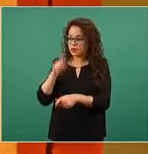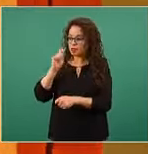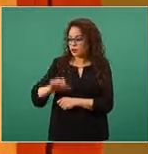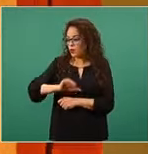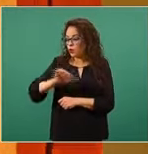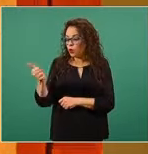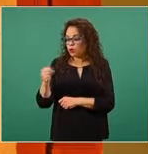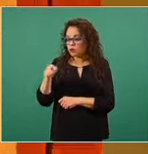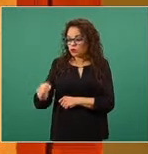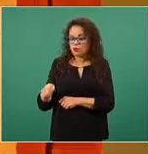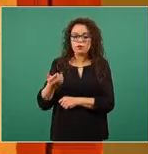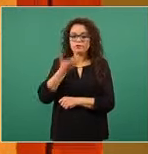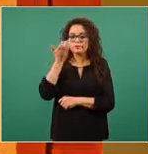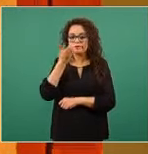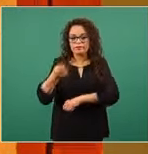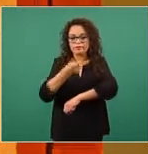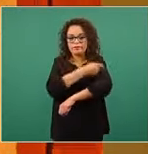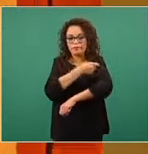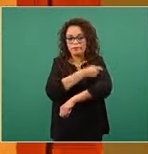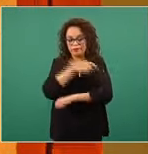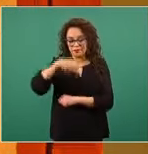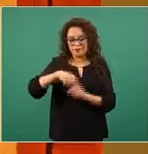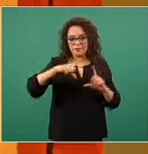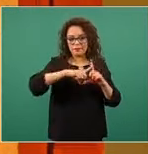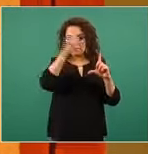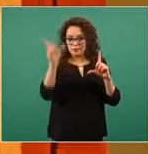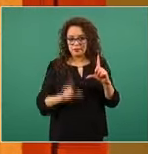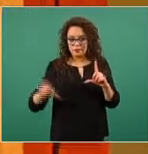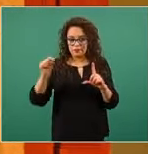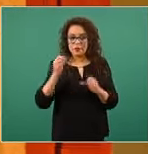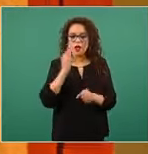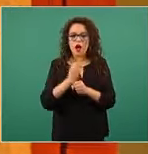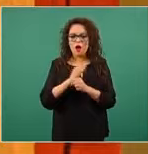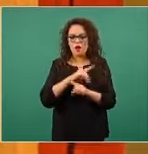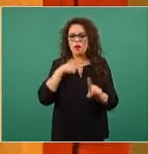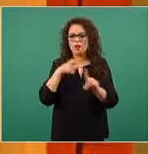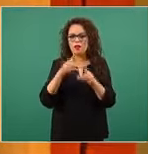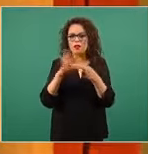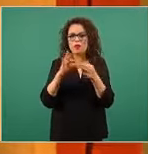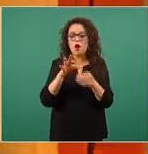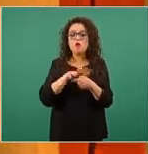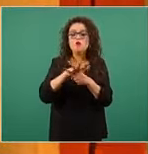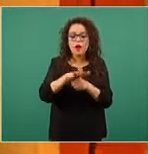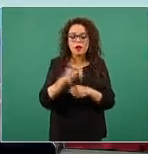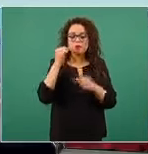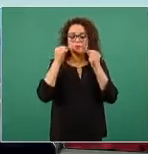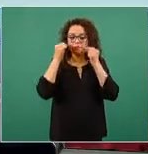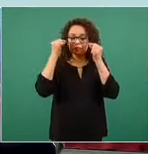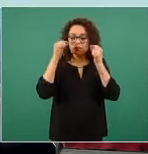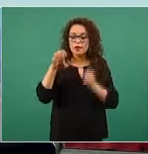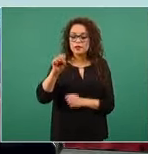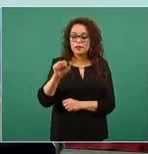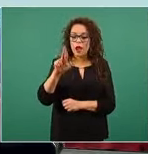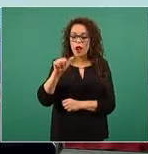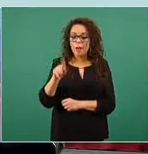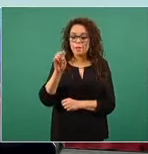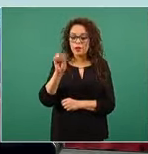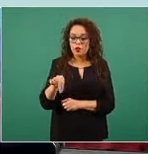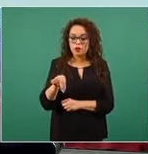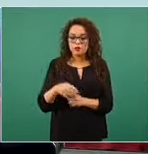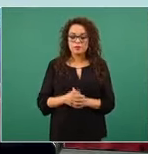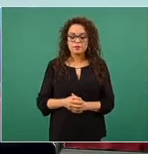resto del esquema nacional de vacunación. Y ahora me voy a referir a sarampión. Y antes de presentar un par